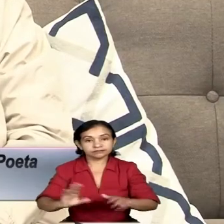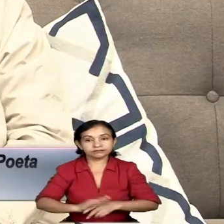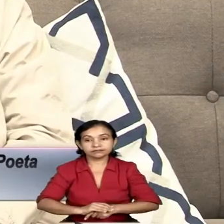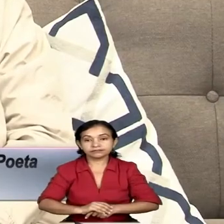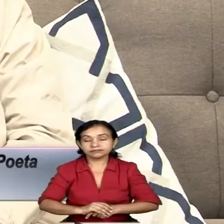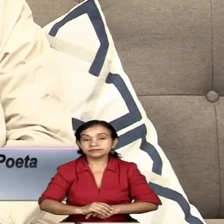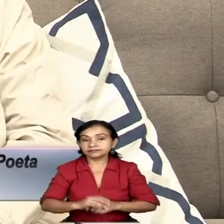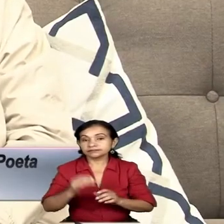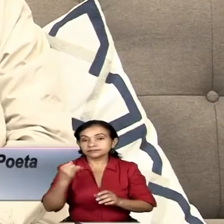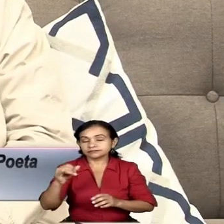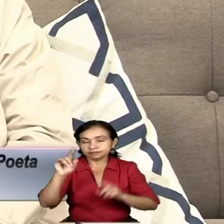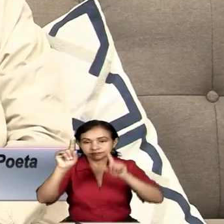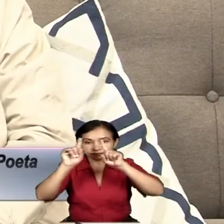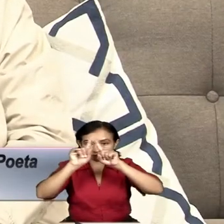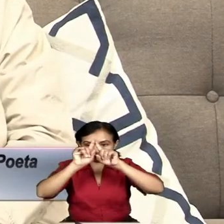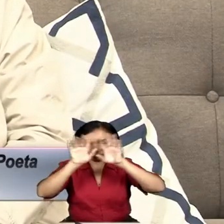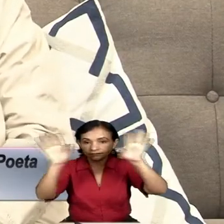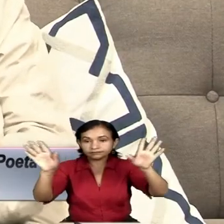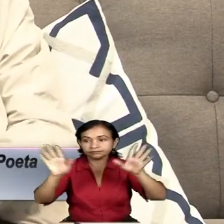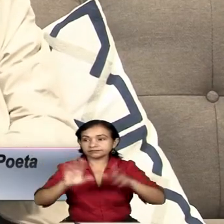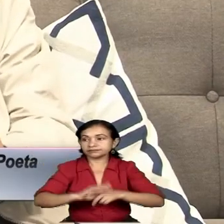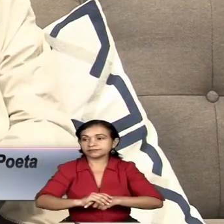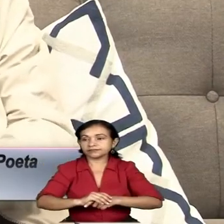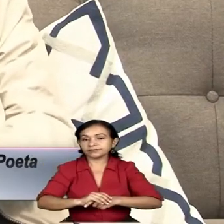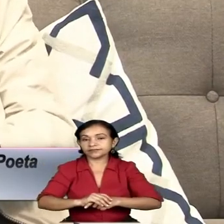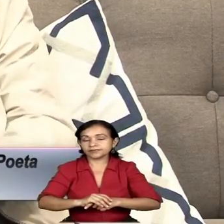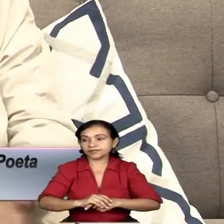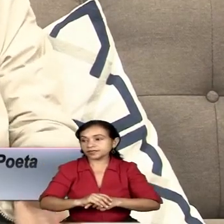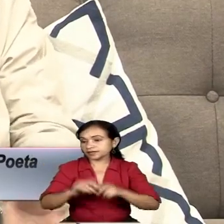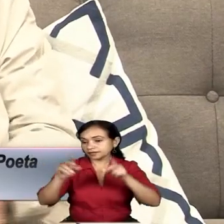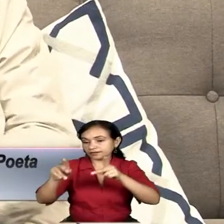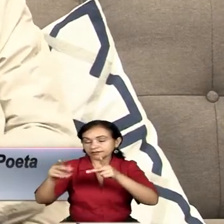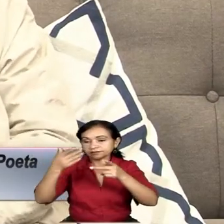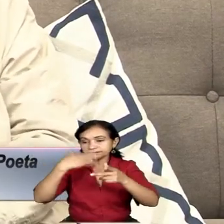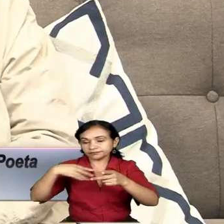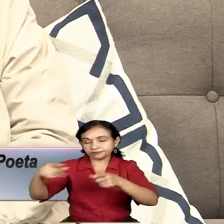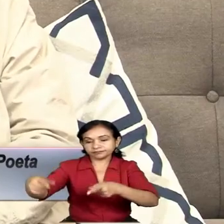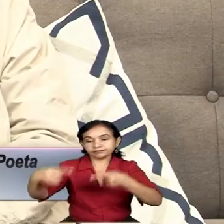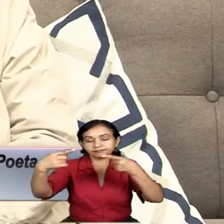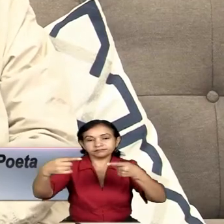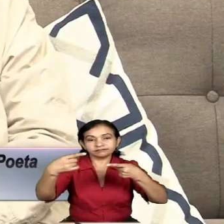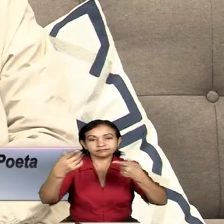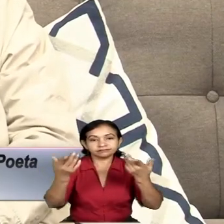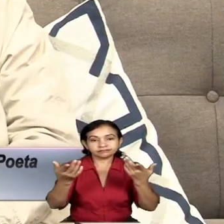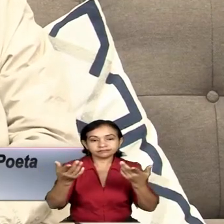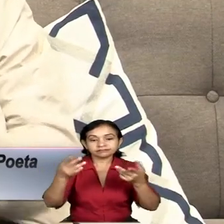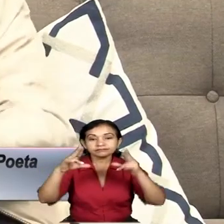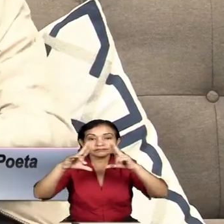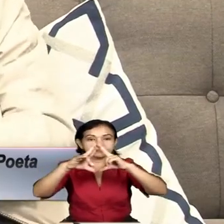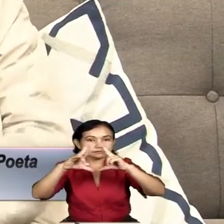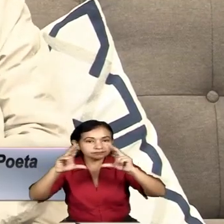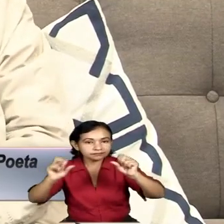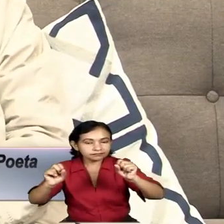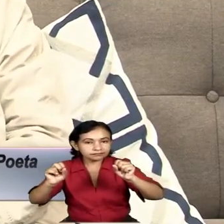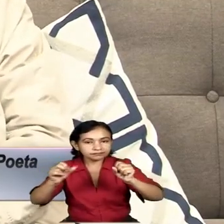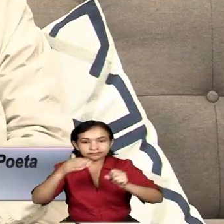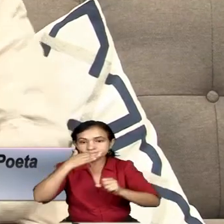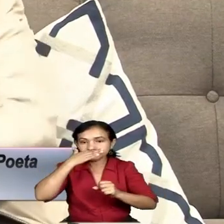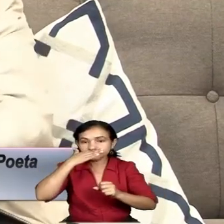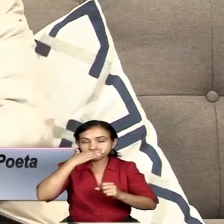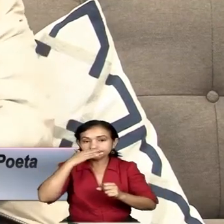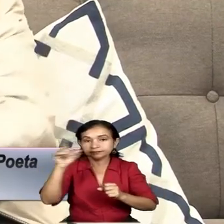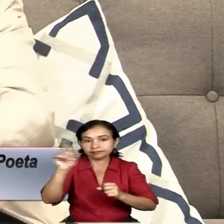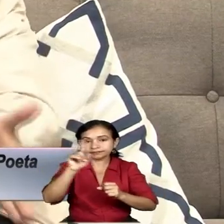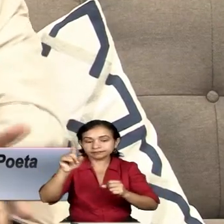Sí, hay que estar claro que están esos adversarios, esos enemigos de Nicaragua, no es del sandinismo, es